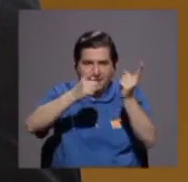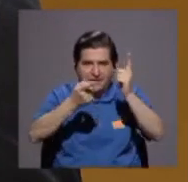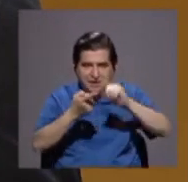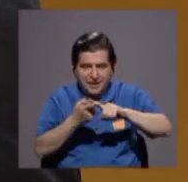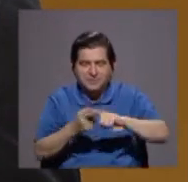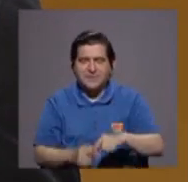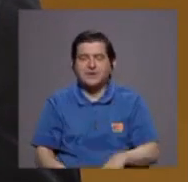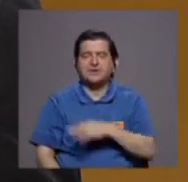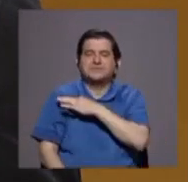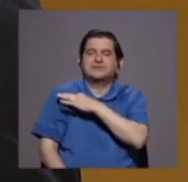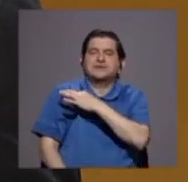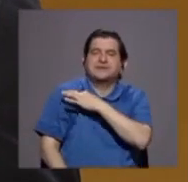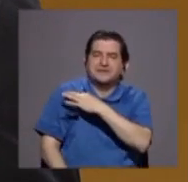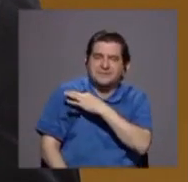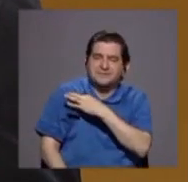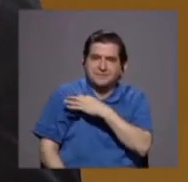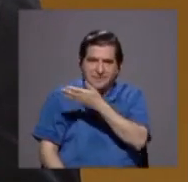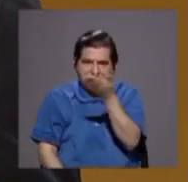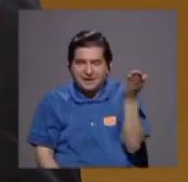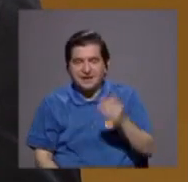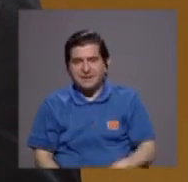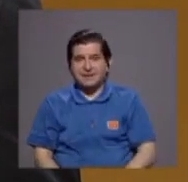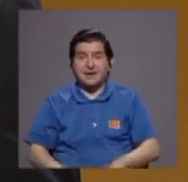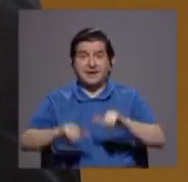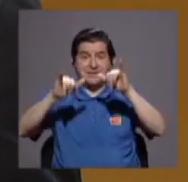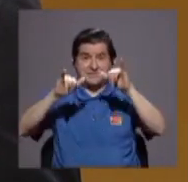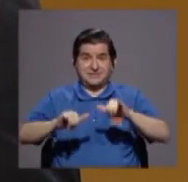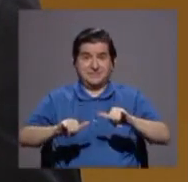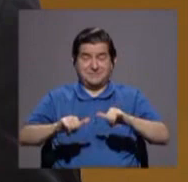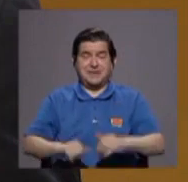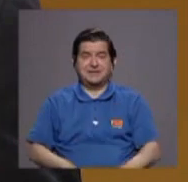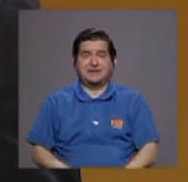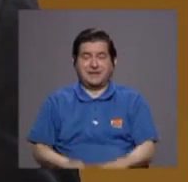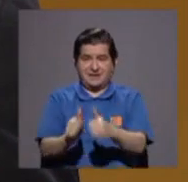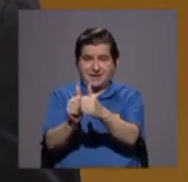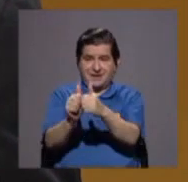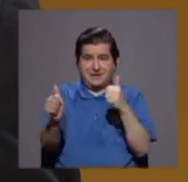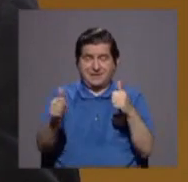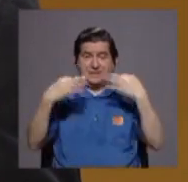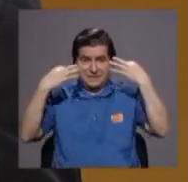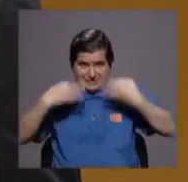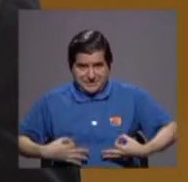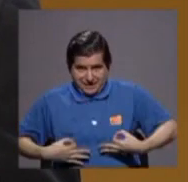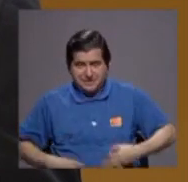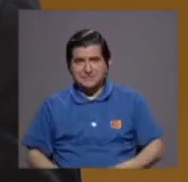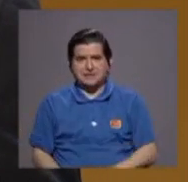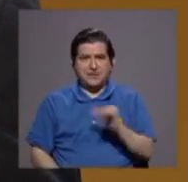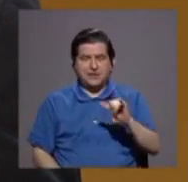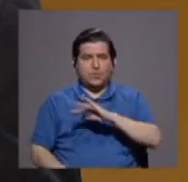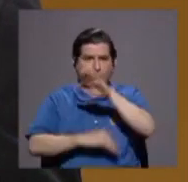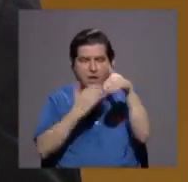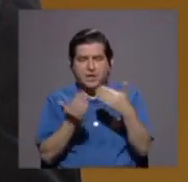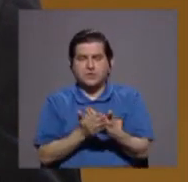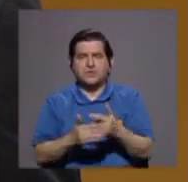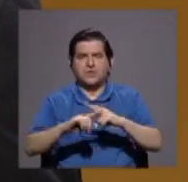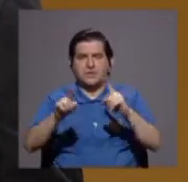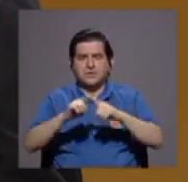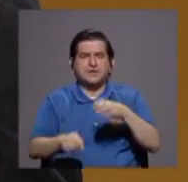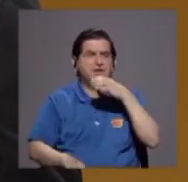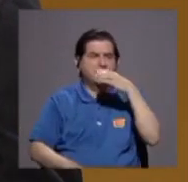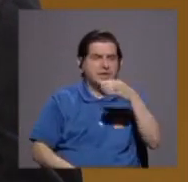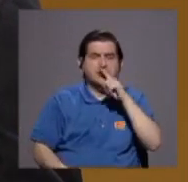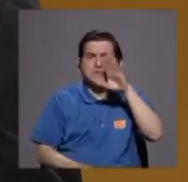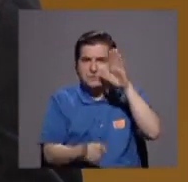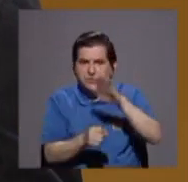los invitamos a que mantengan la sana distancia, a que guarden todas las medidas y